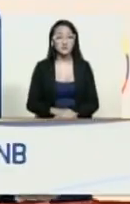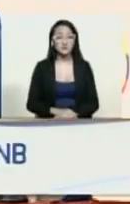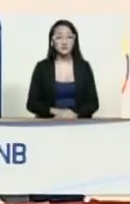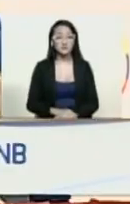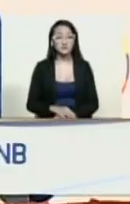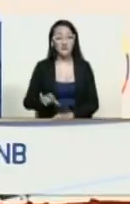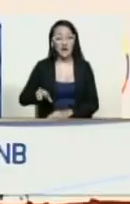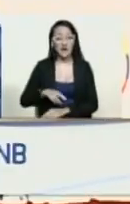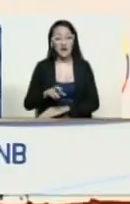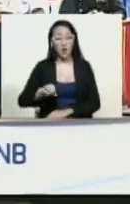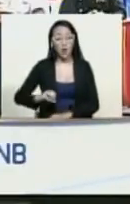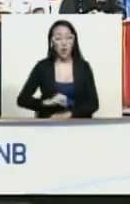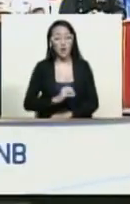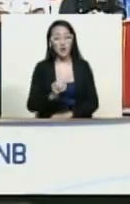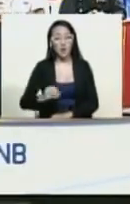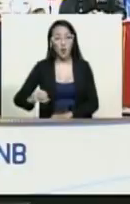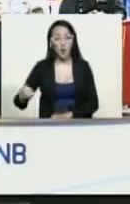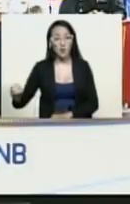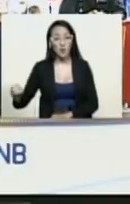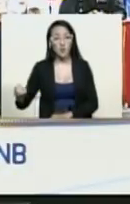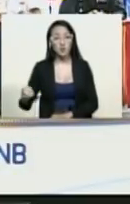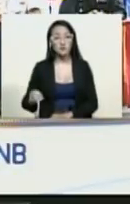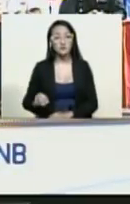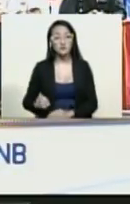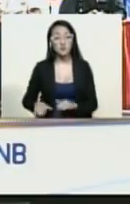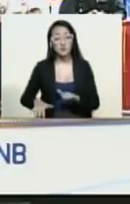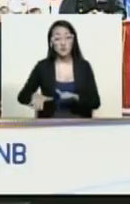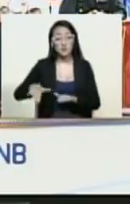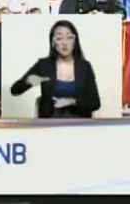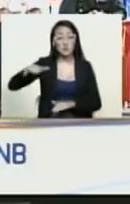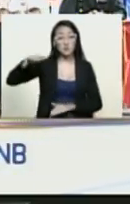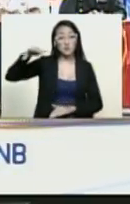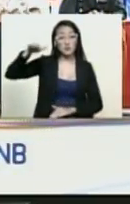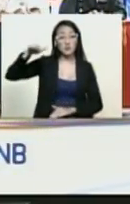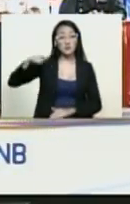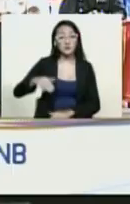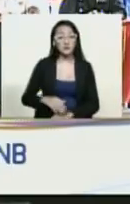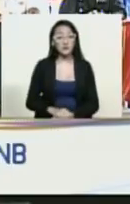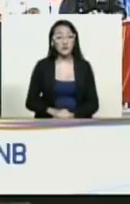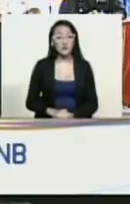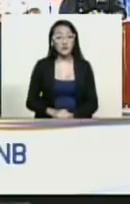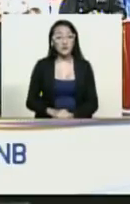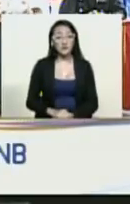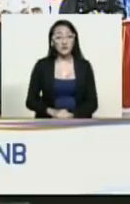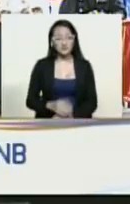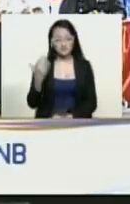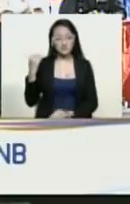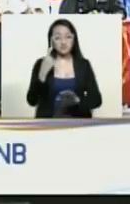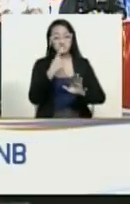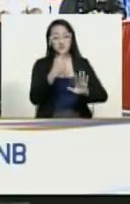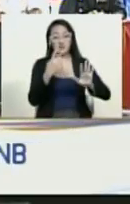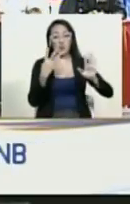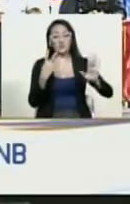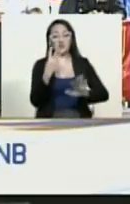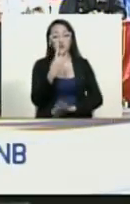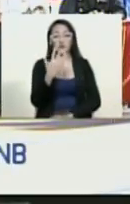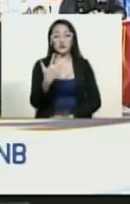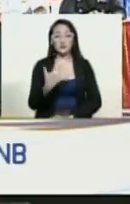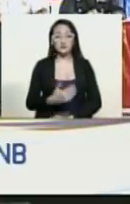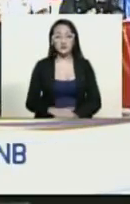El río Orinoco ha llegado al nivel más alto desde